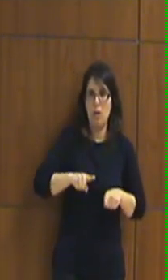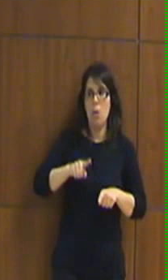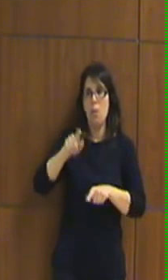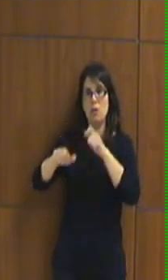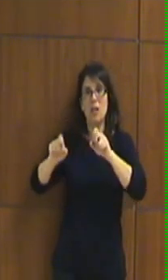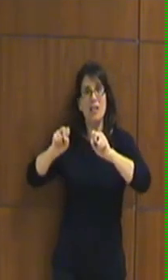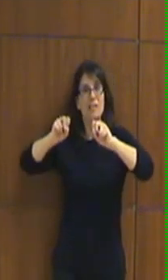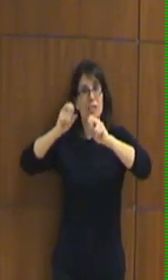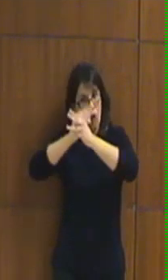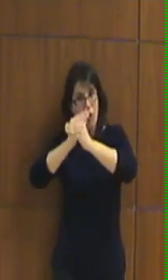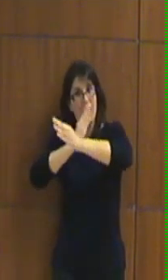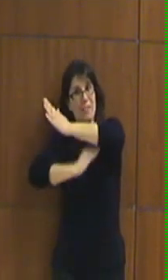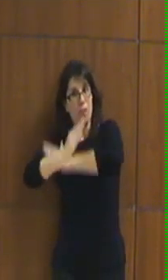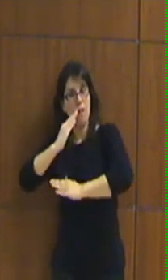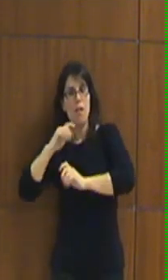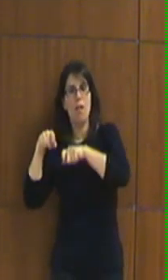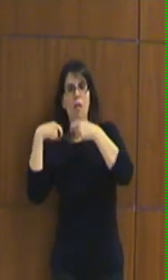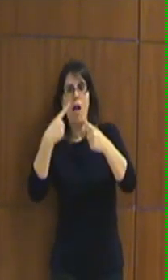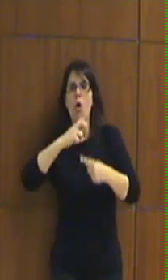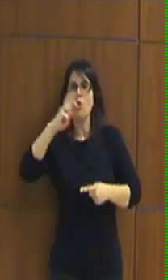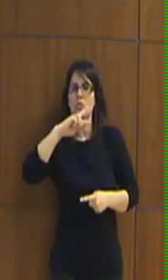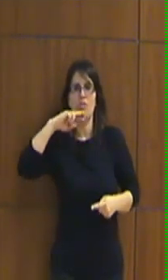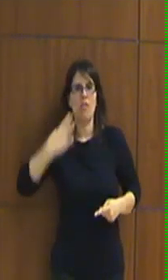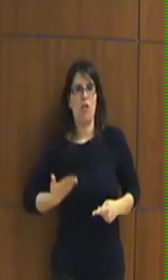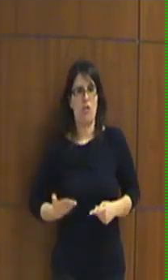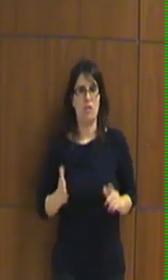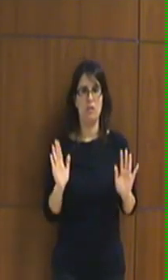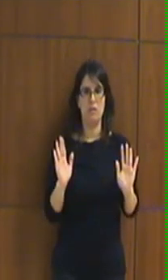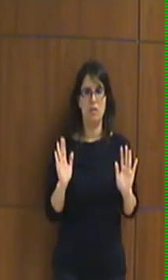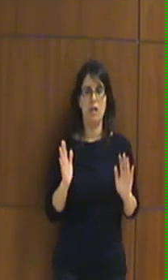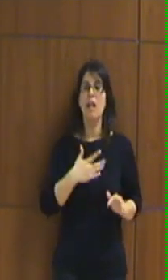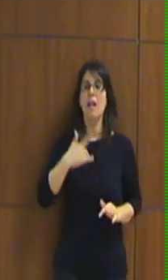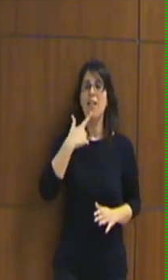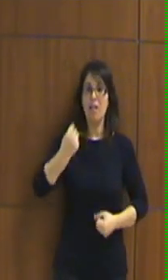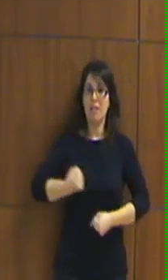El trabajo es indiscutiblemente